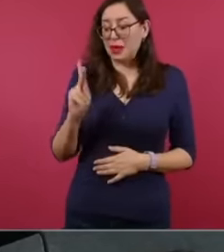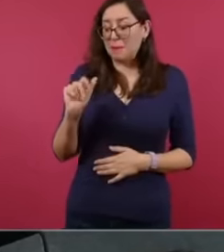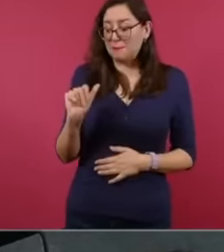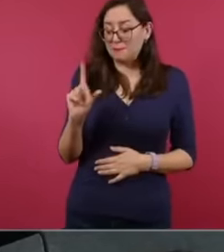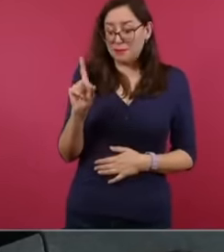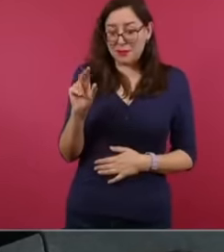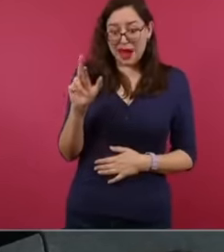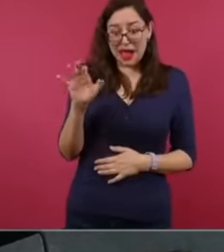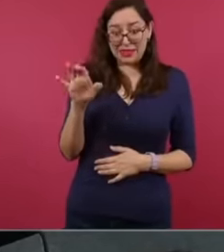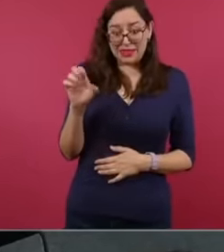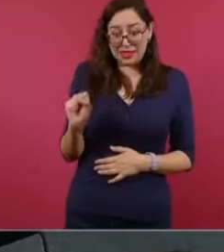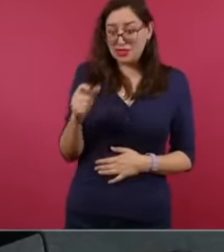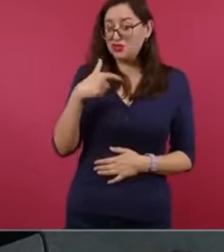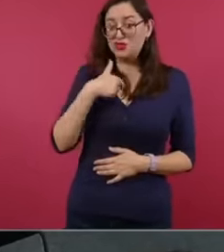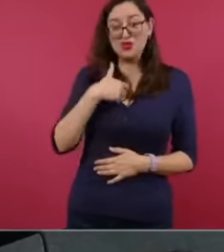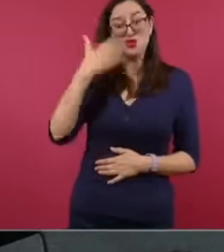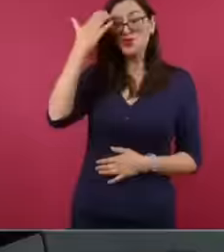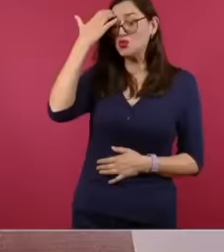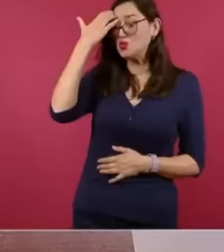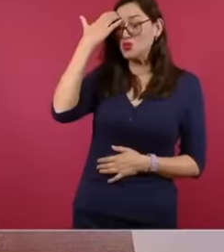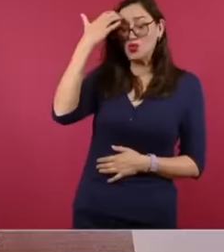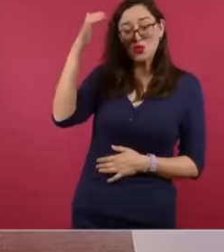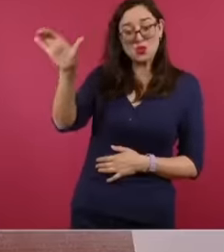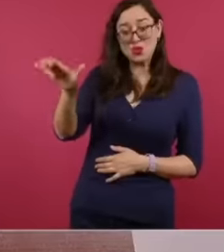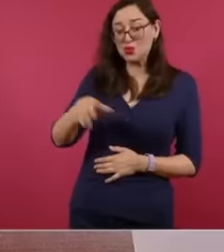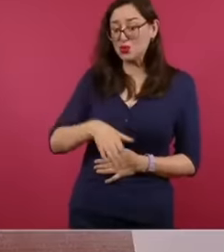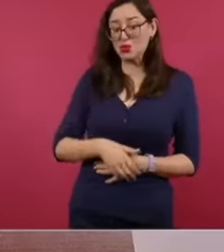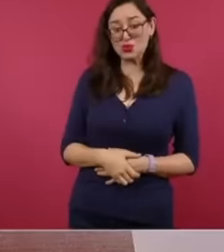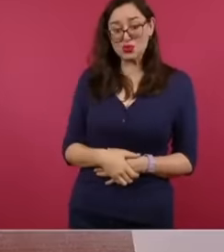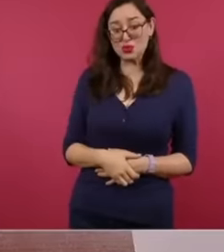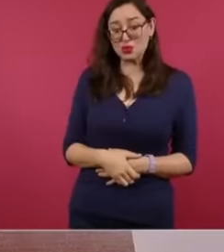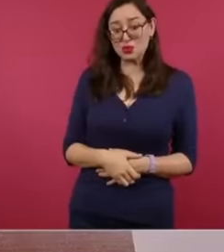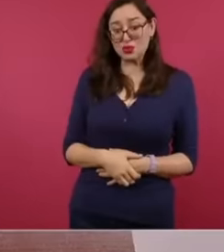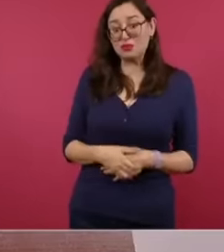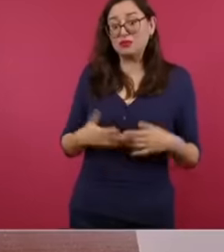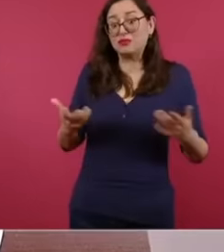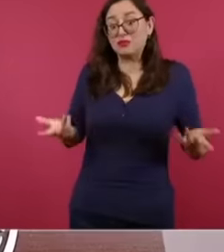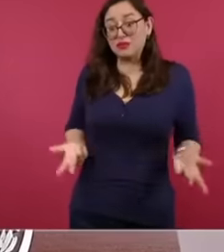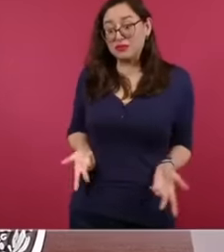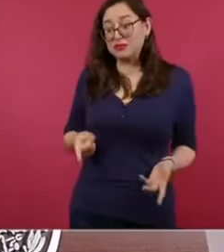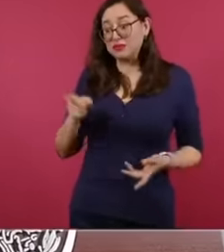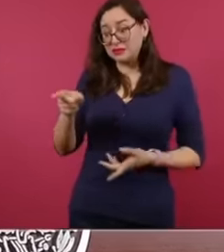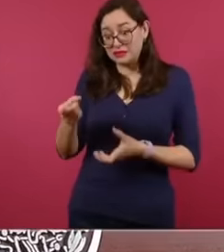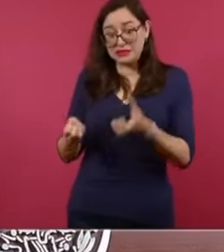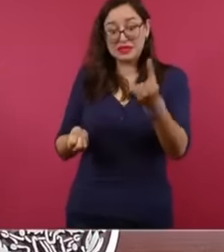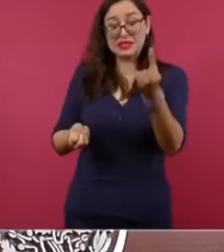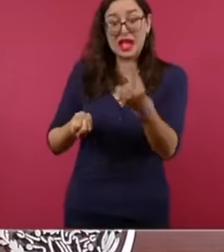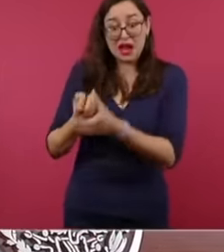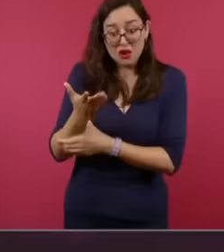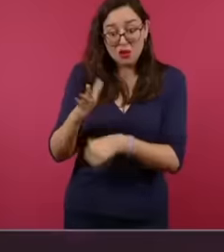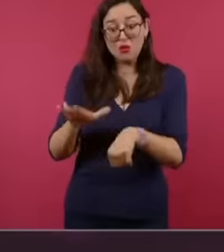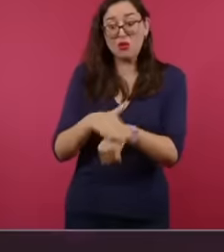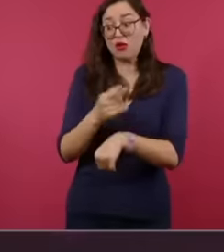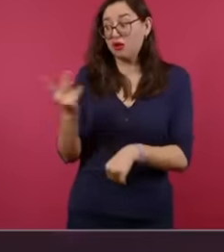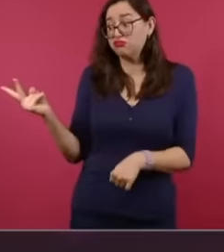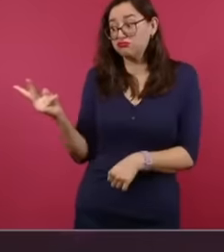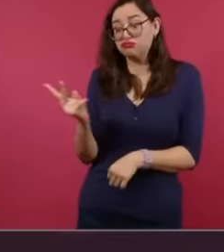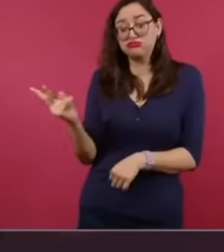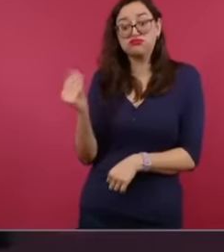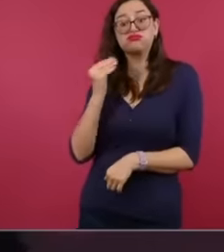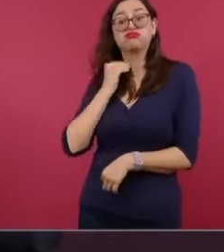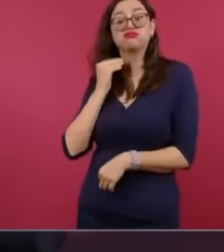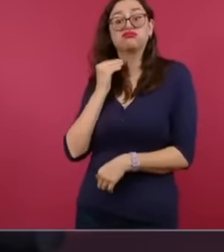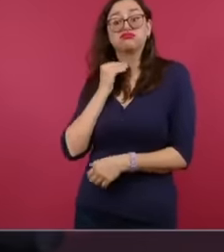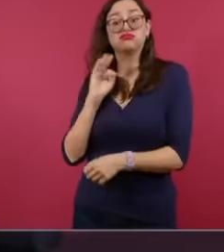Padres. Y pues ya pregunte. Te doy el antecedente, si salió, ajá, fue por eso. Y también al